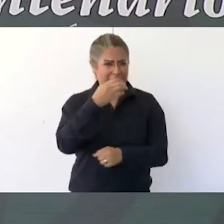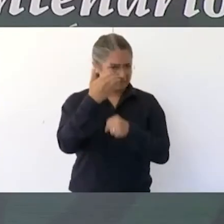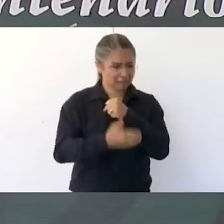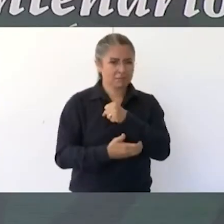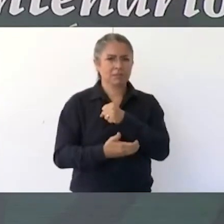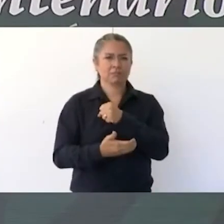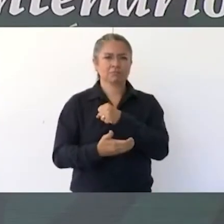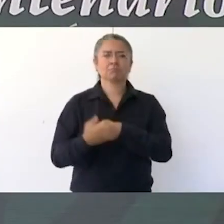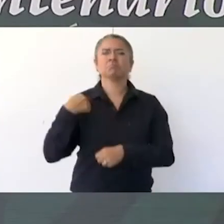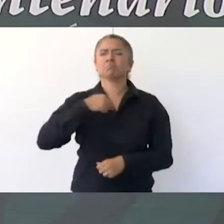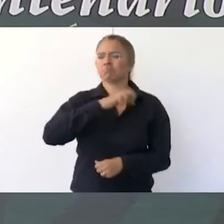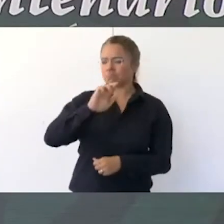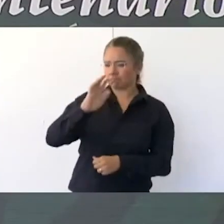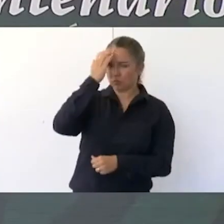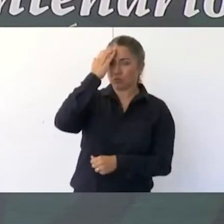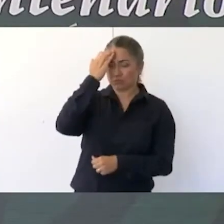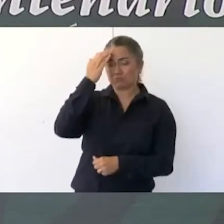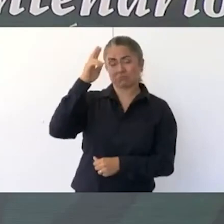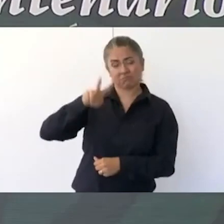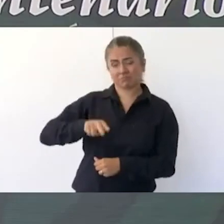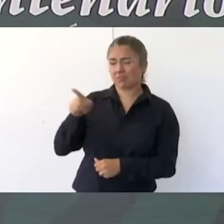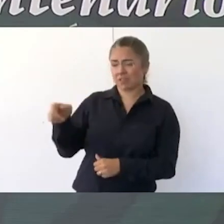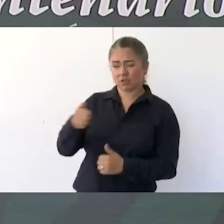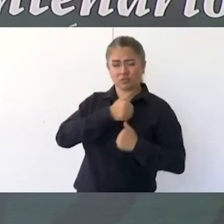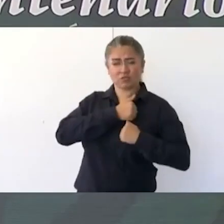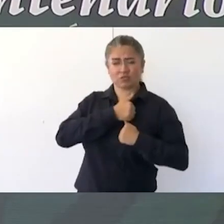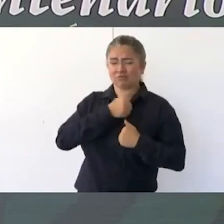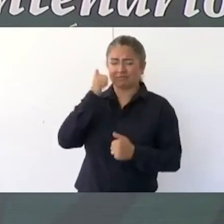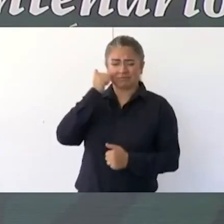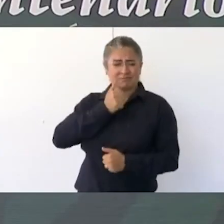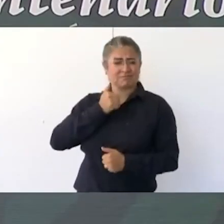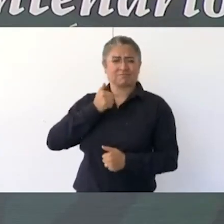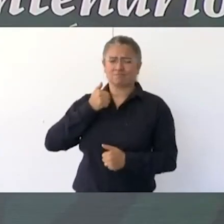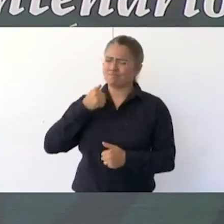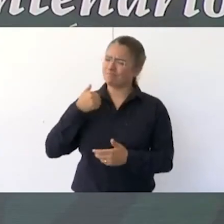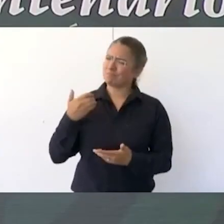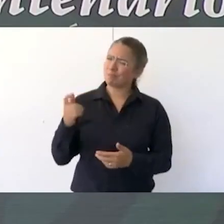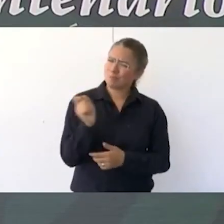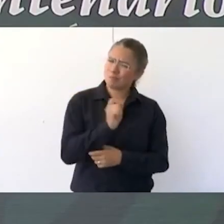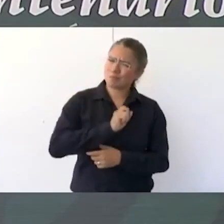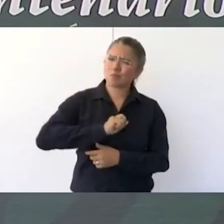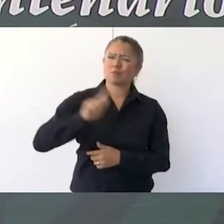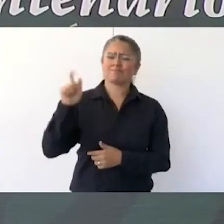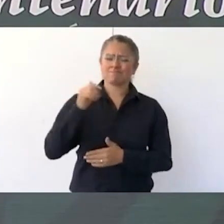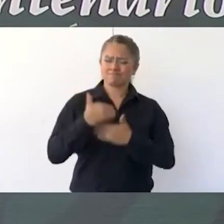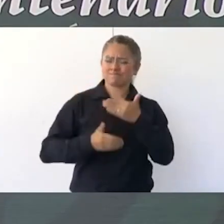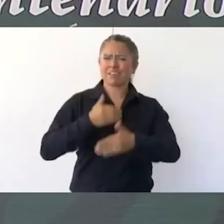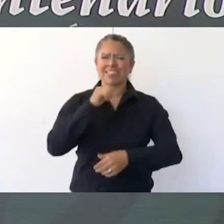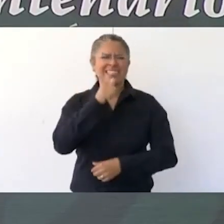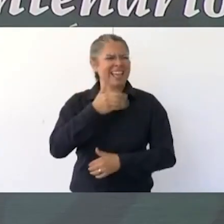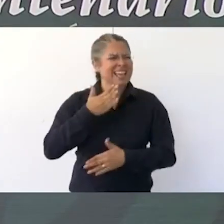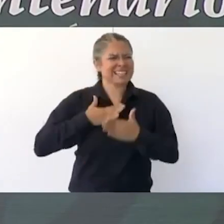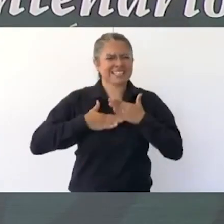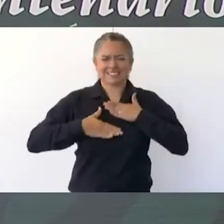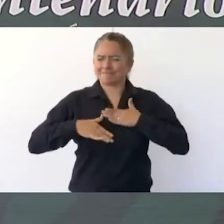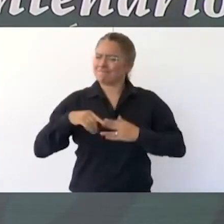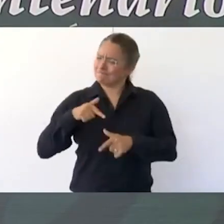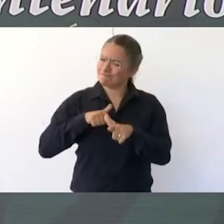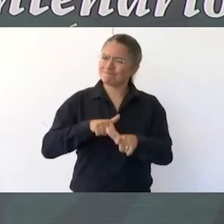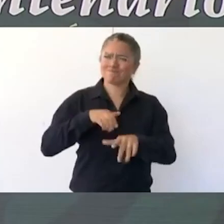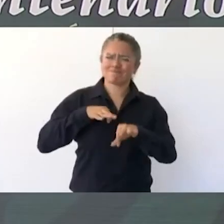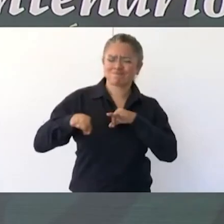reconocimiento a cada uno de sus elementos, que de manera incansable y con gran profesionalismo están realizando esta gran